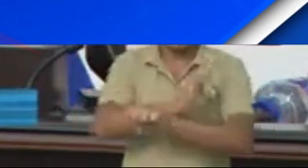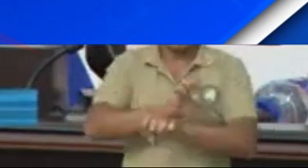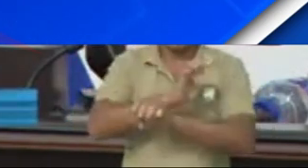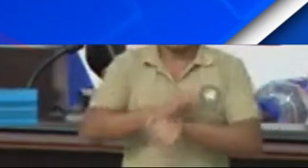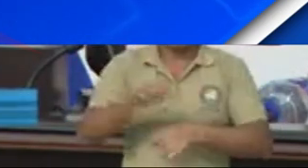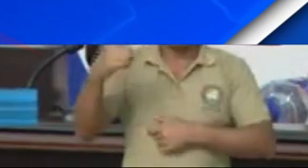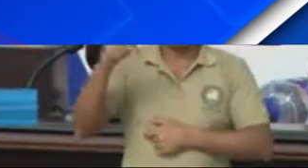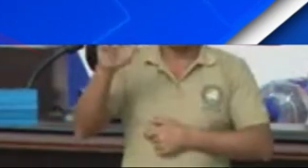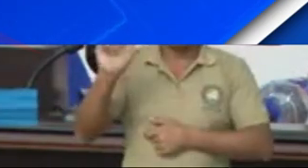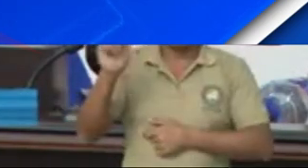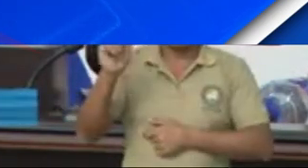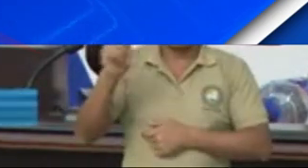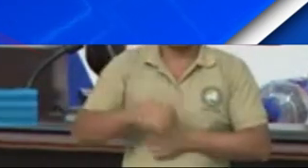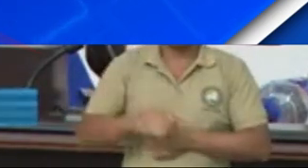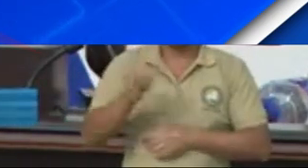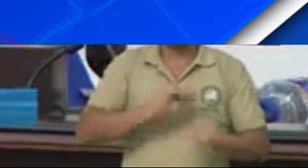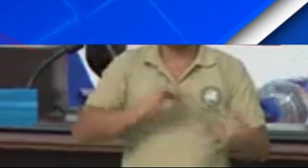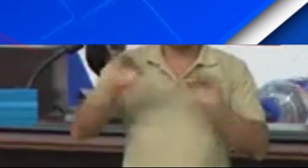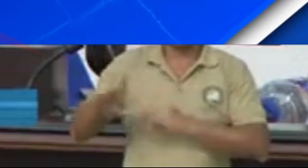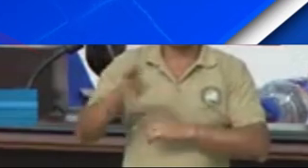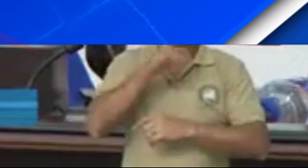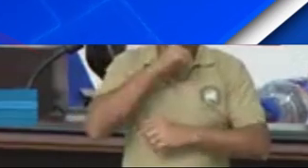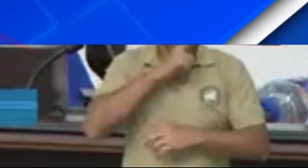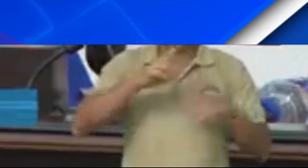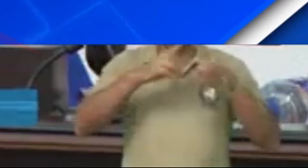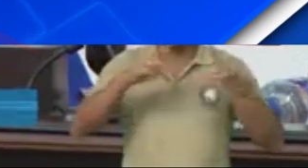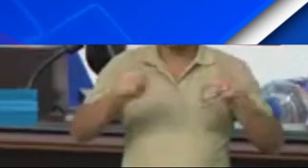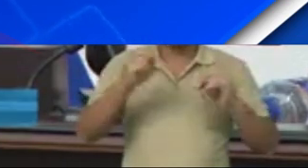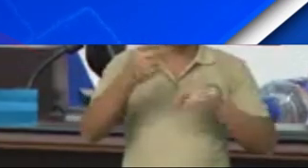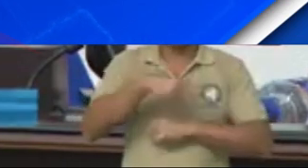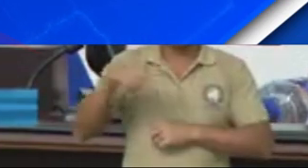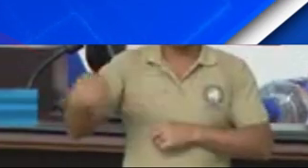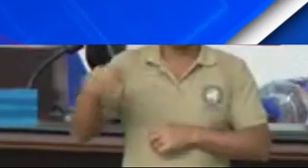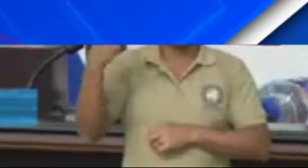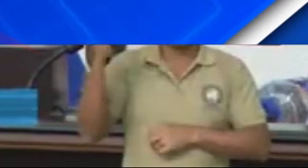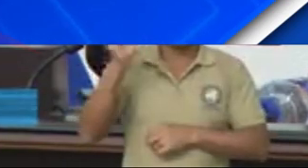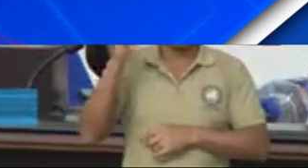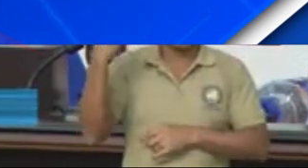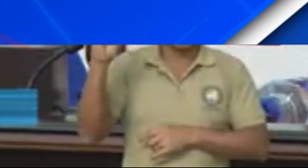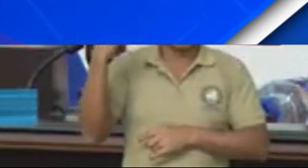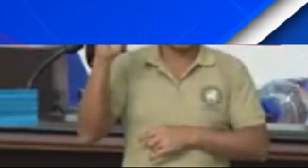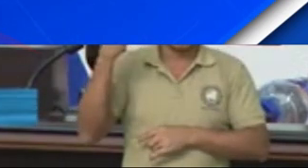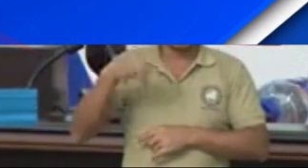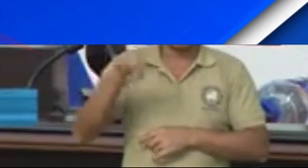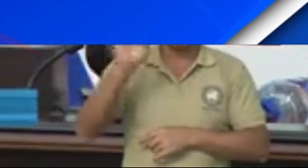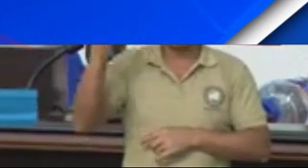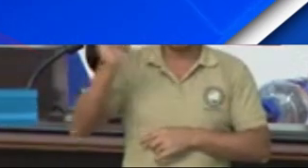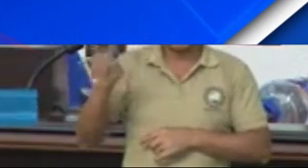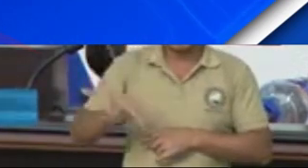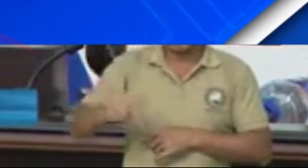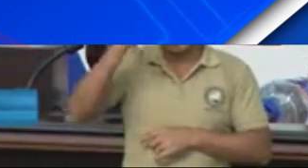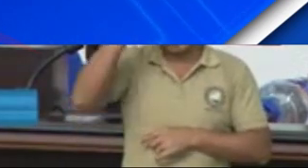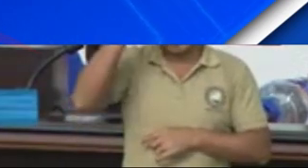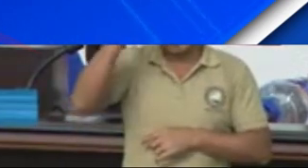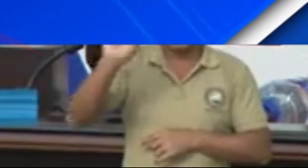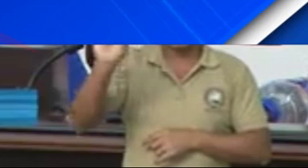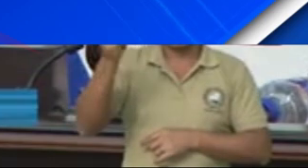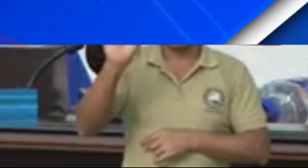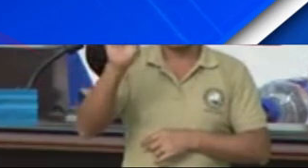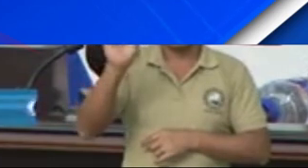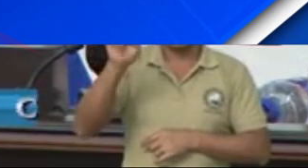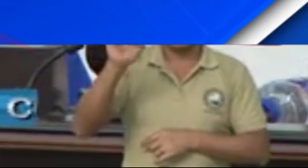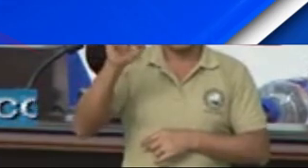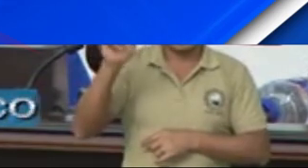Guinea, Haití, Honduras, Nicaragua, Panamá, Paraguay, Perú, Uruguay, Venezuela, México y Suriname, entre